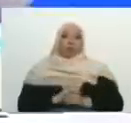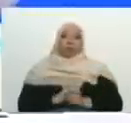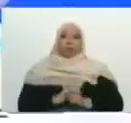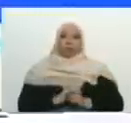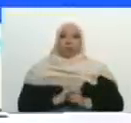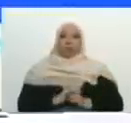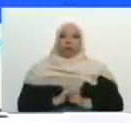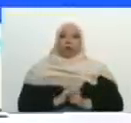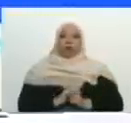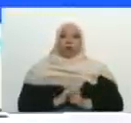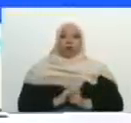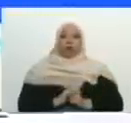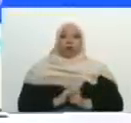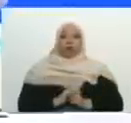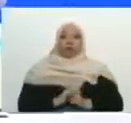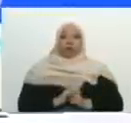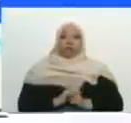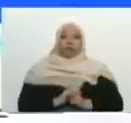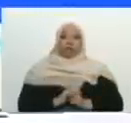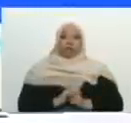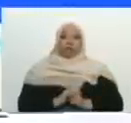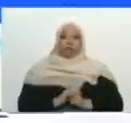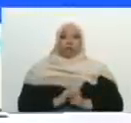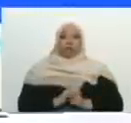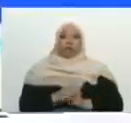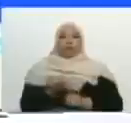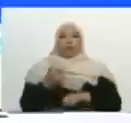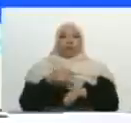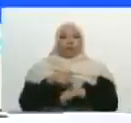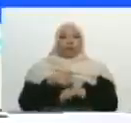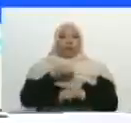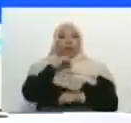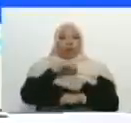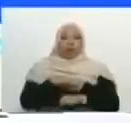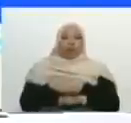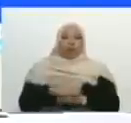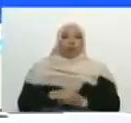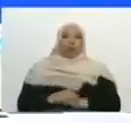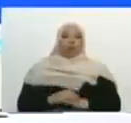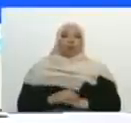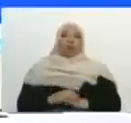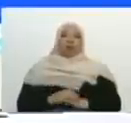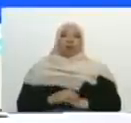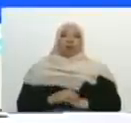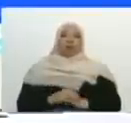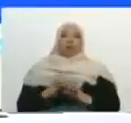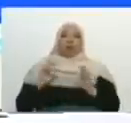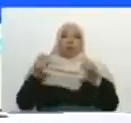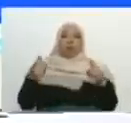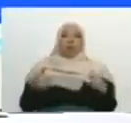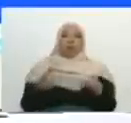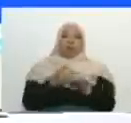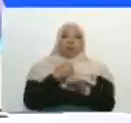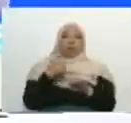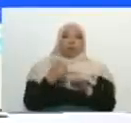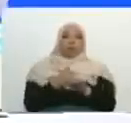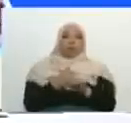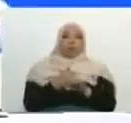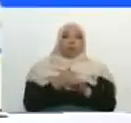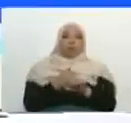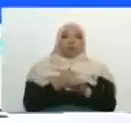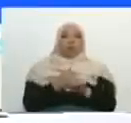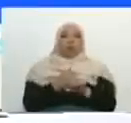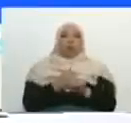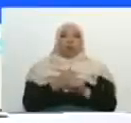En este hilo histórico del tiempo histórico, sabemos cuándo comenzó esto. Barack